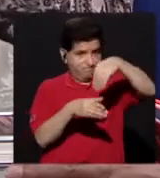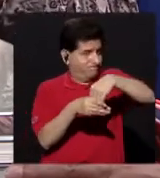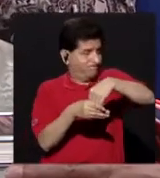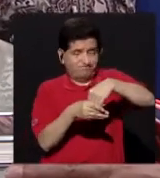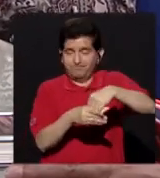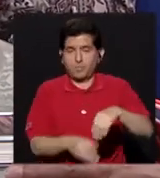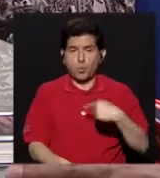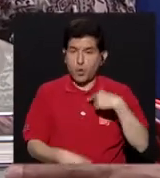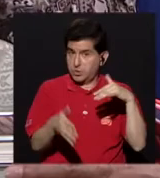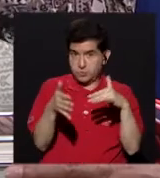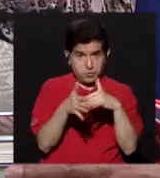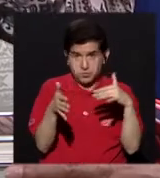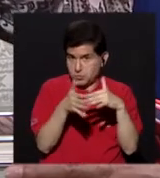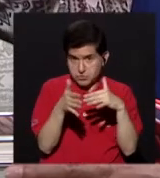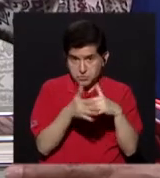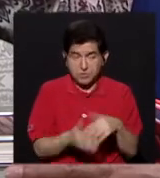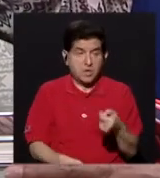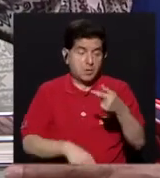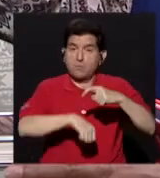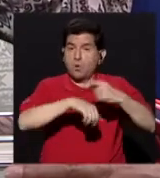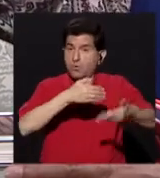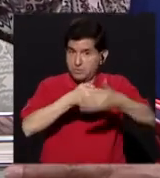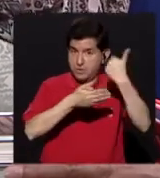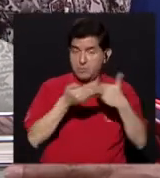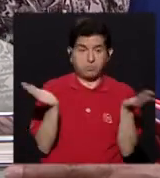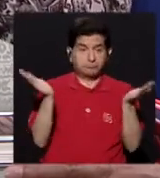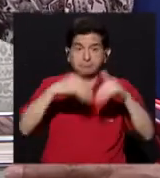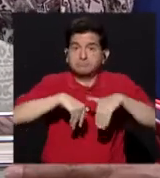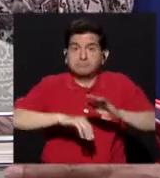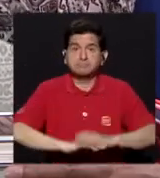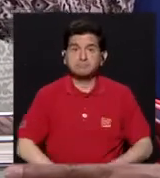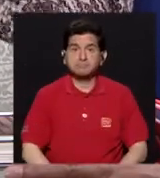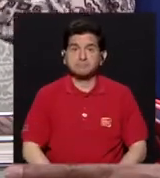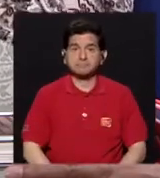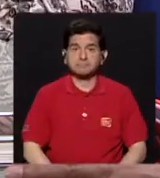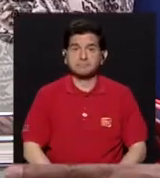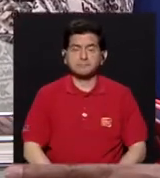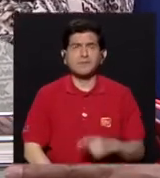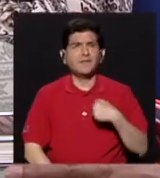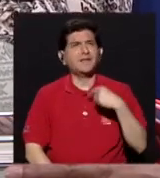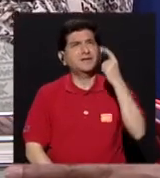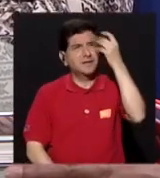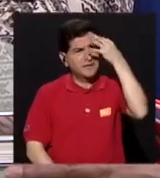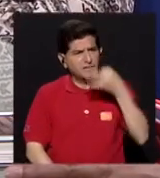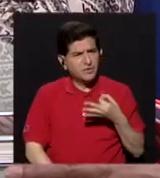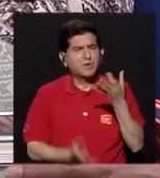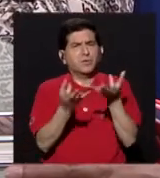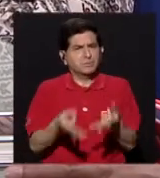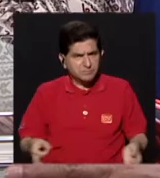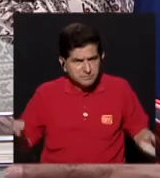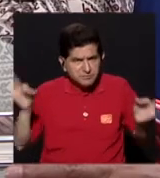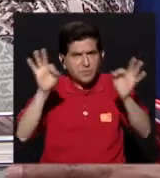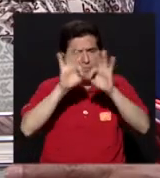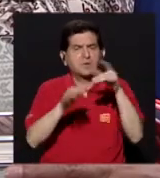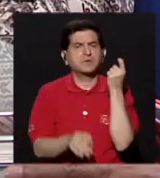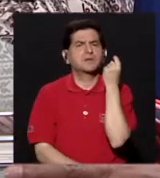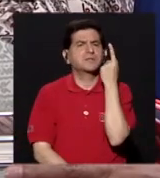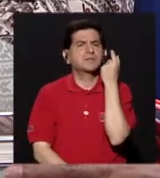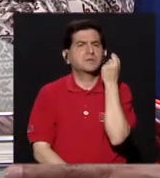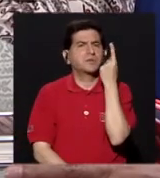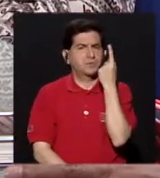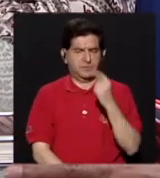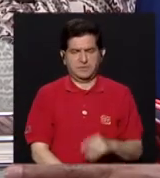menos cuando yo lo estudié y no fue hace tanto, no estaba. Entonces yo creo que sí es importante entender que